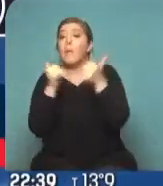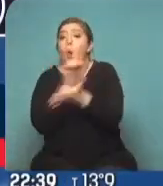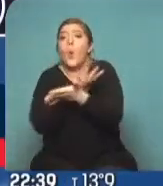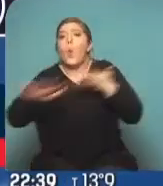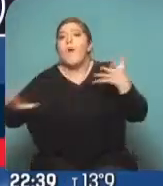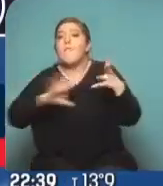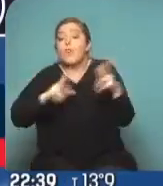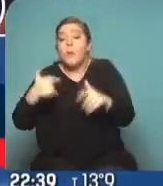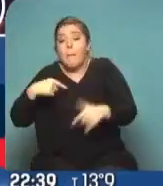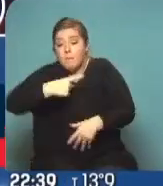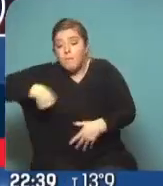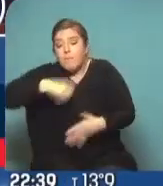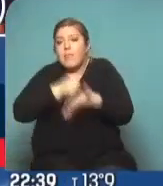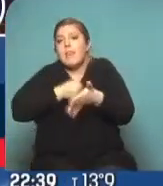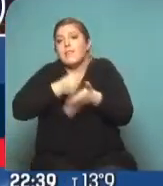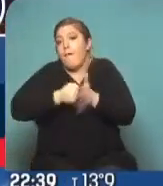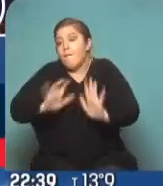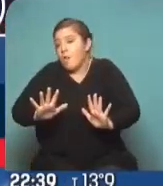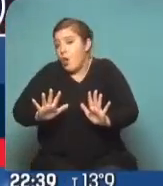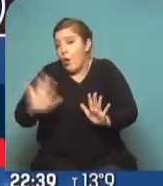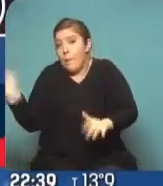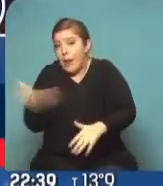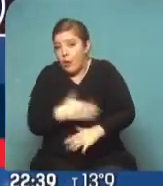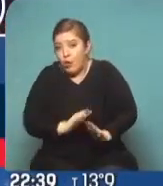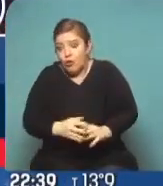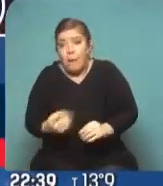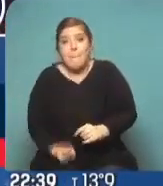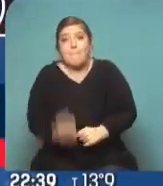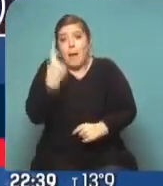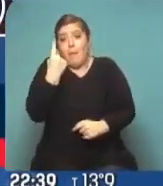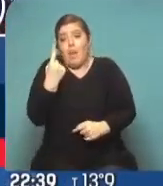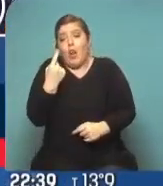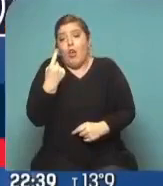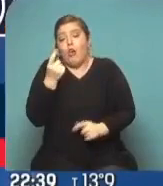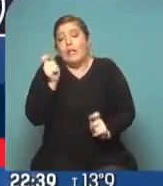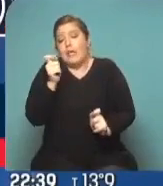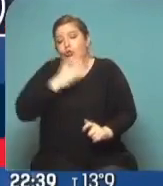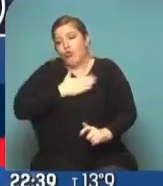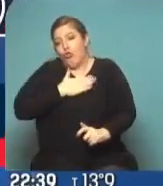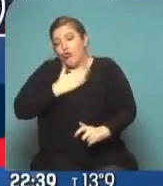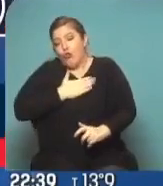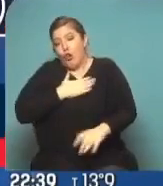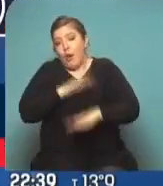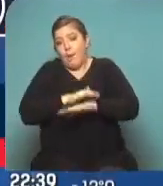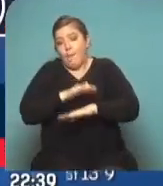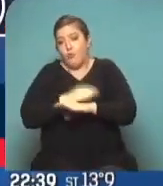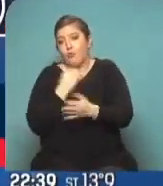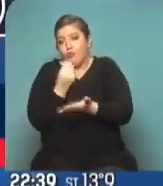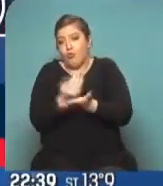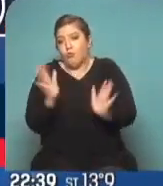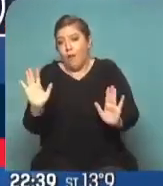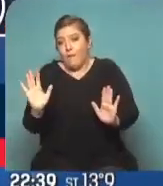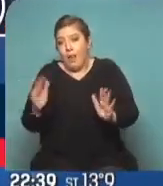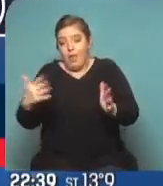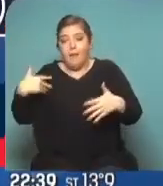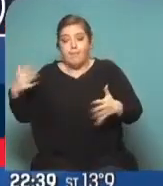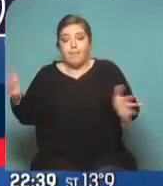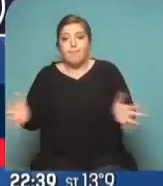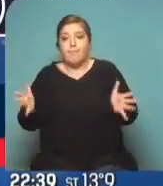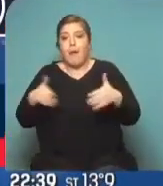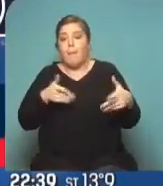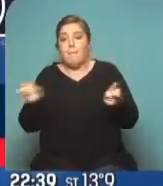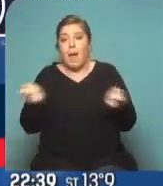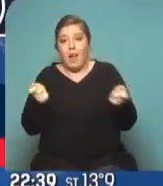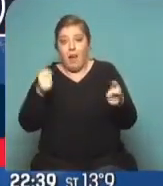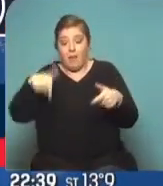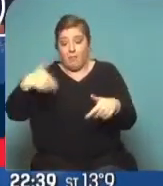realidad que es un desafío para todos. Absolutamente. El primero, por supuesto, porque yo soy el que estoy a cargo y soy el responsable de conducir este país. Y